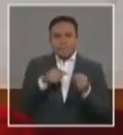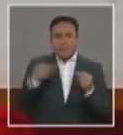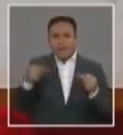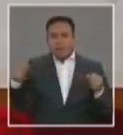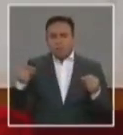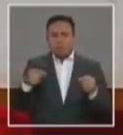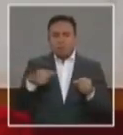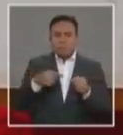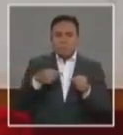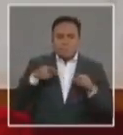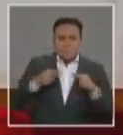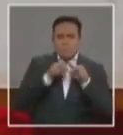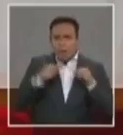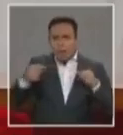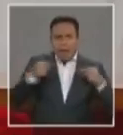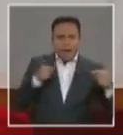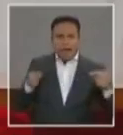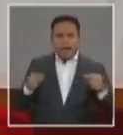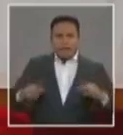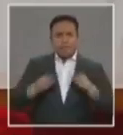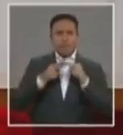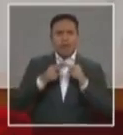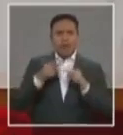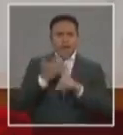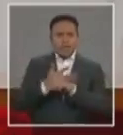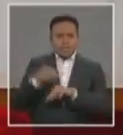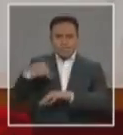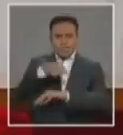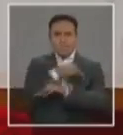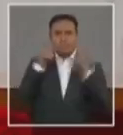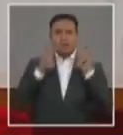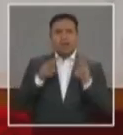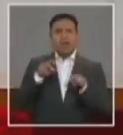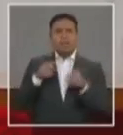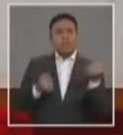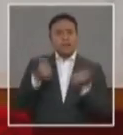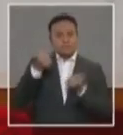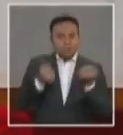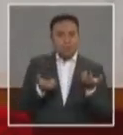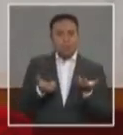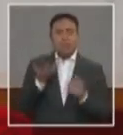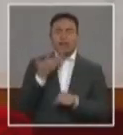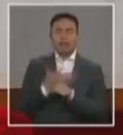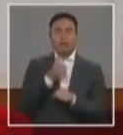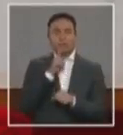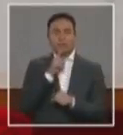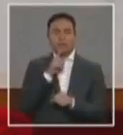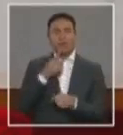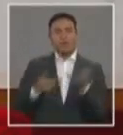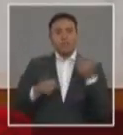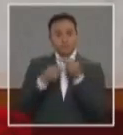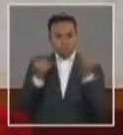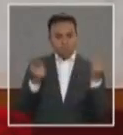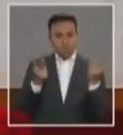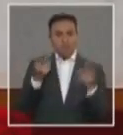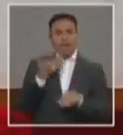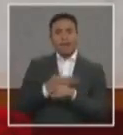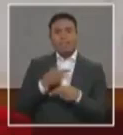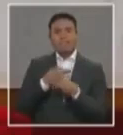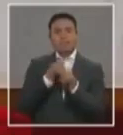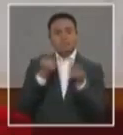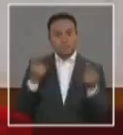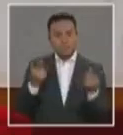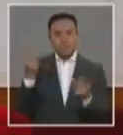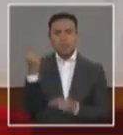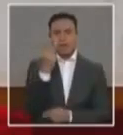rebajar 12 minutos cada día en lo que efectivamente ahí la dirección del trabajo